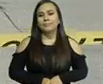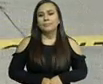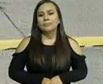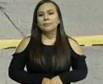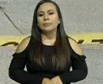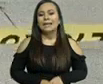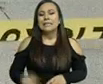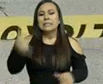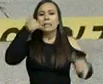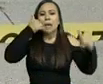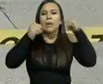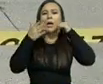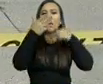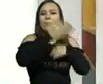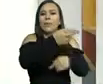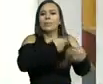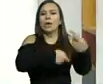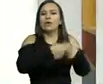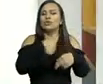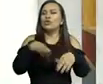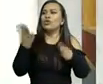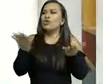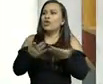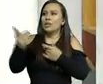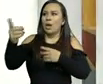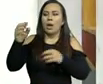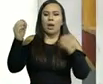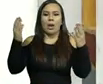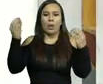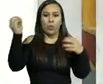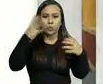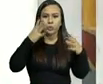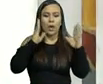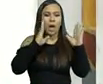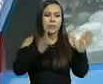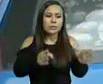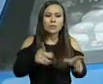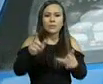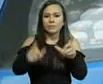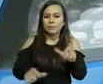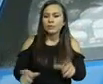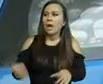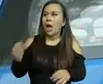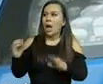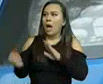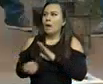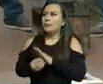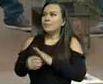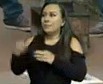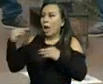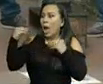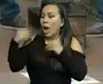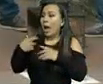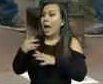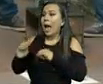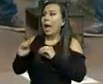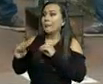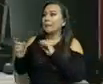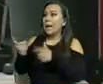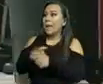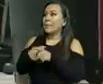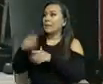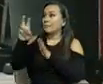llamadas diferentes unidades de negocio en guayaquil y oficinas de atención al público y activaron inmediatamente los protocolos de emergencia